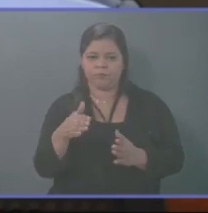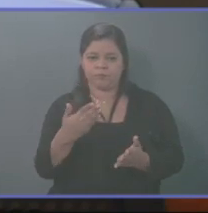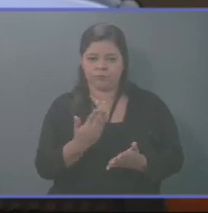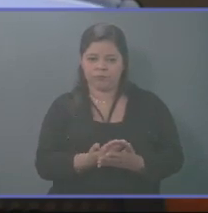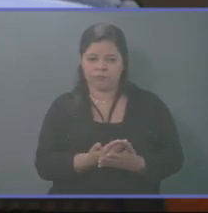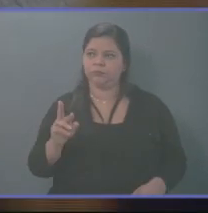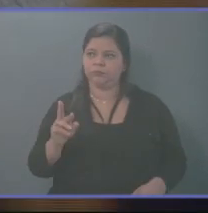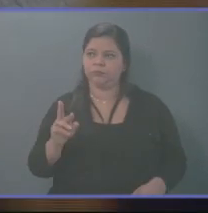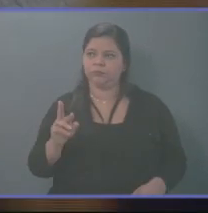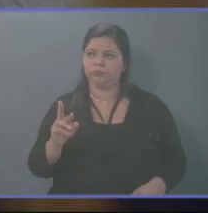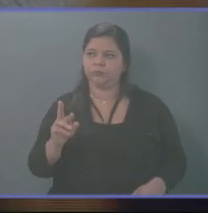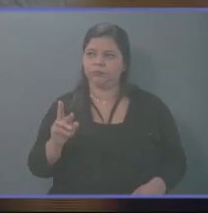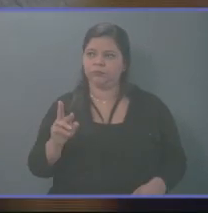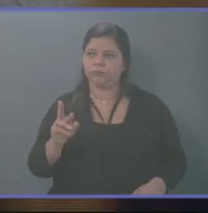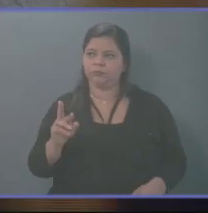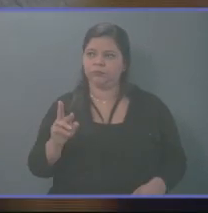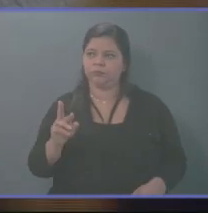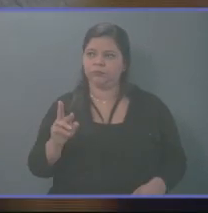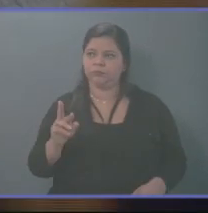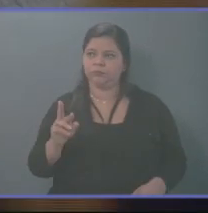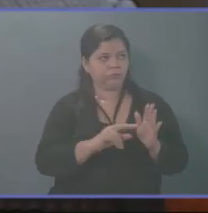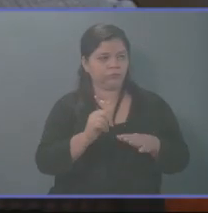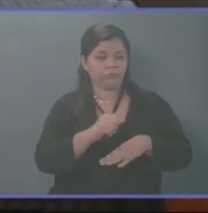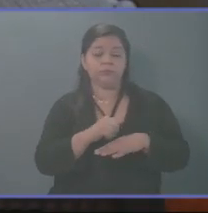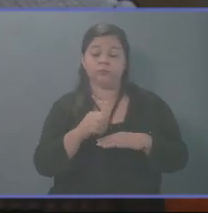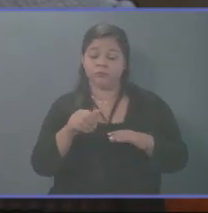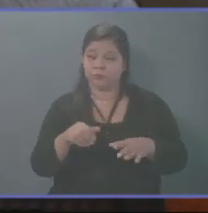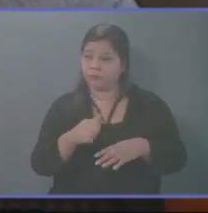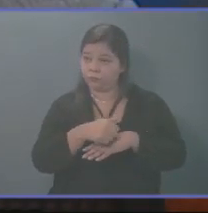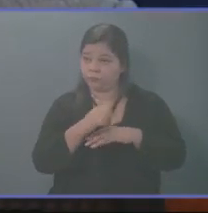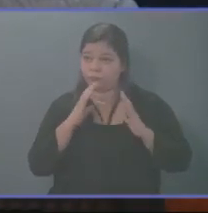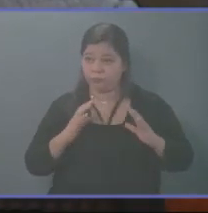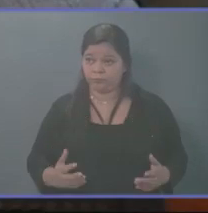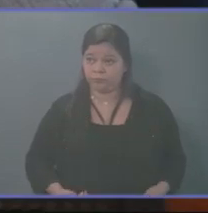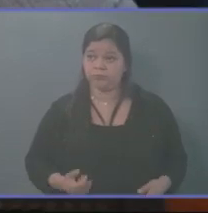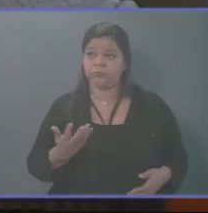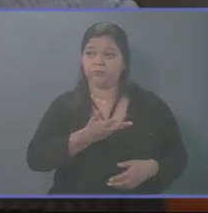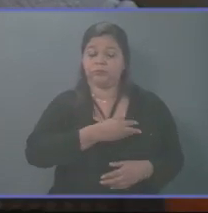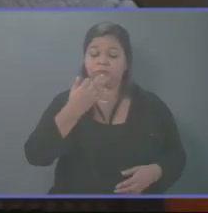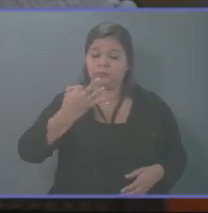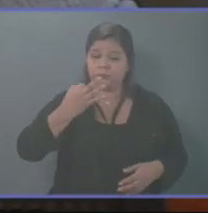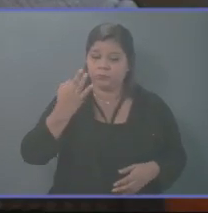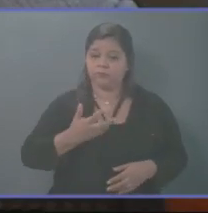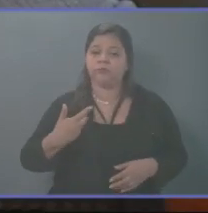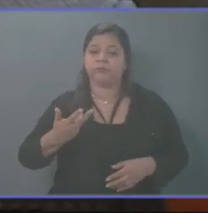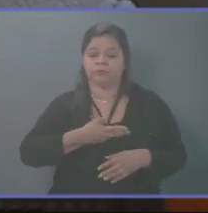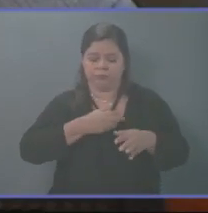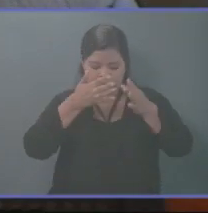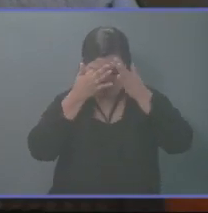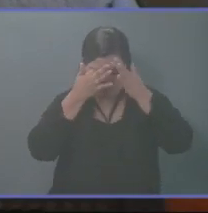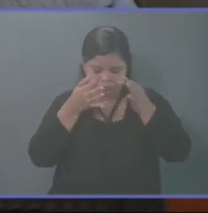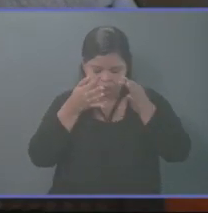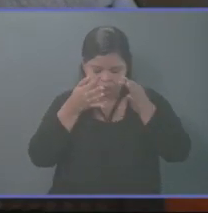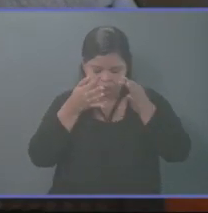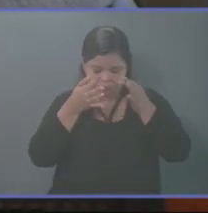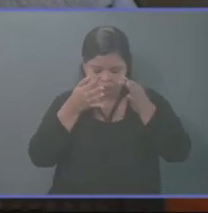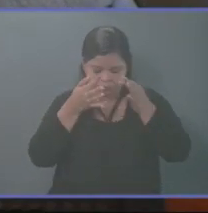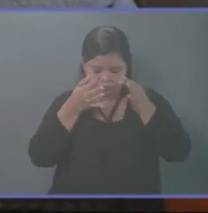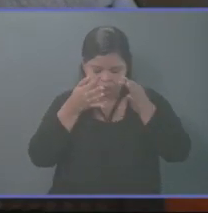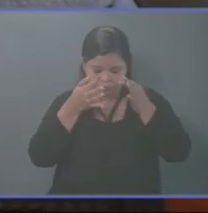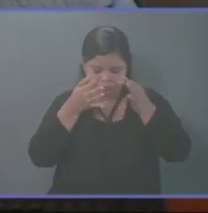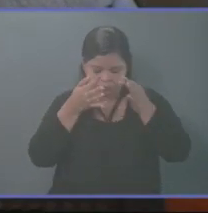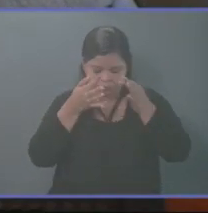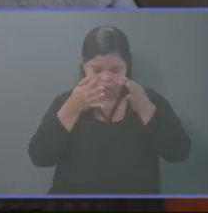las competencias al reglamento interno del órgano ejecutivo. Se hace necesario emitir las disposiciones pertinentes, reformando la